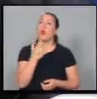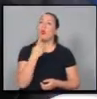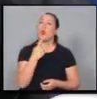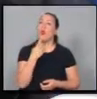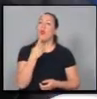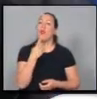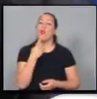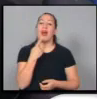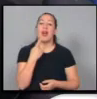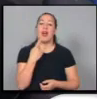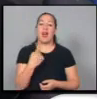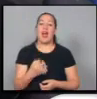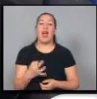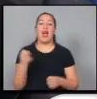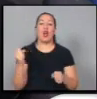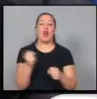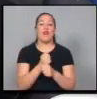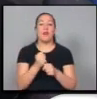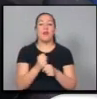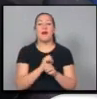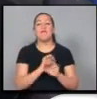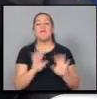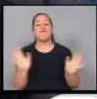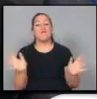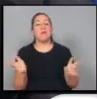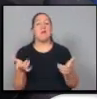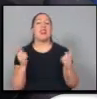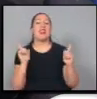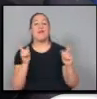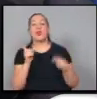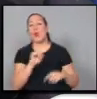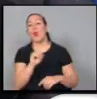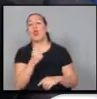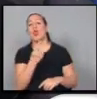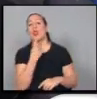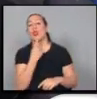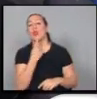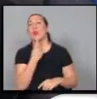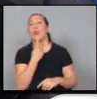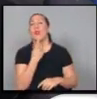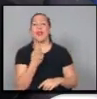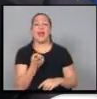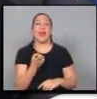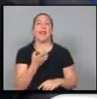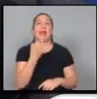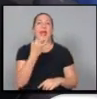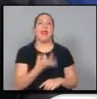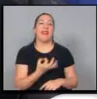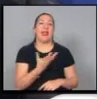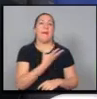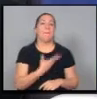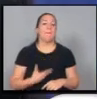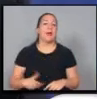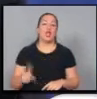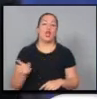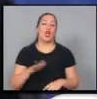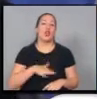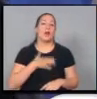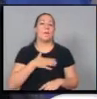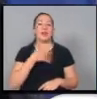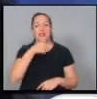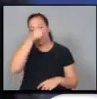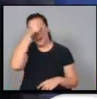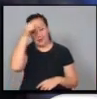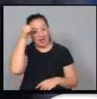Sí. A todo. Pero nos divierte. Tampoco no estamos dudando de las decisiones de un presidente. Estamos dudando de un romance de verano.